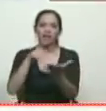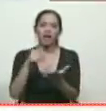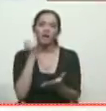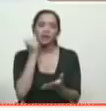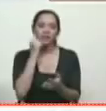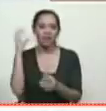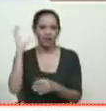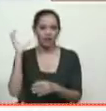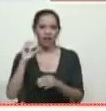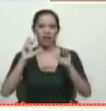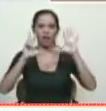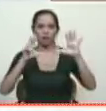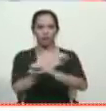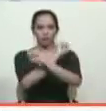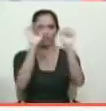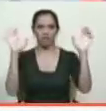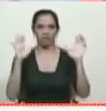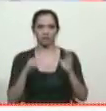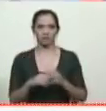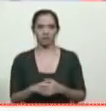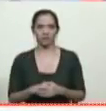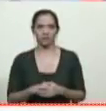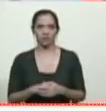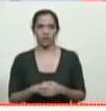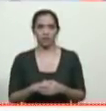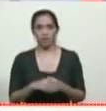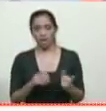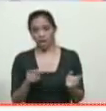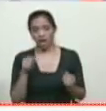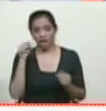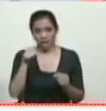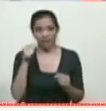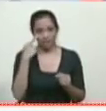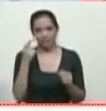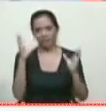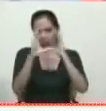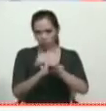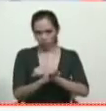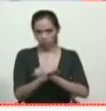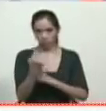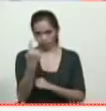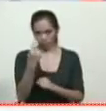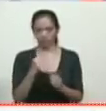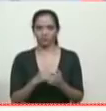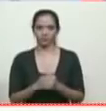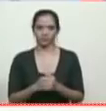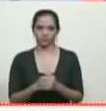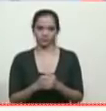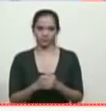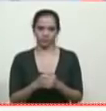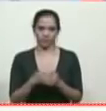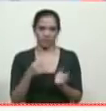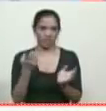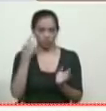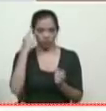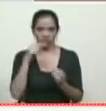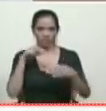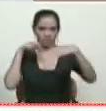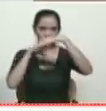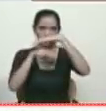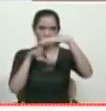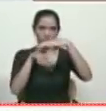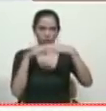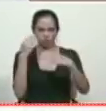en Caracas a las 8 de la mañana. Bueno, ahí no solamente se queda de noche, ¿no? Y no sé si ese es el túnel Boquerón, no lo